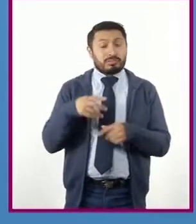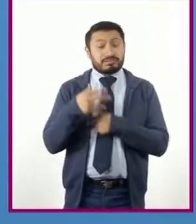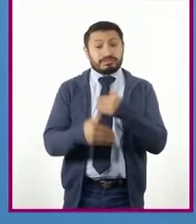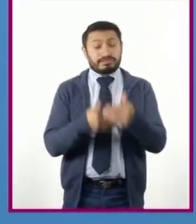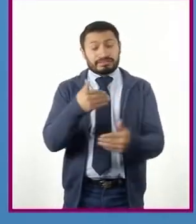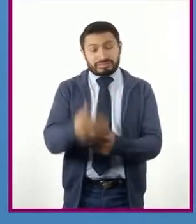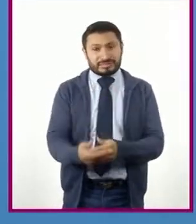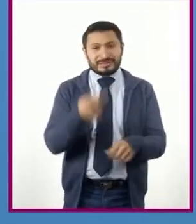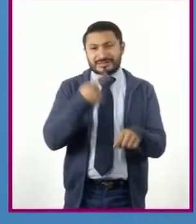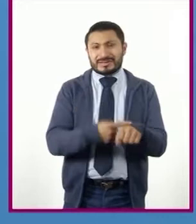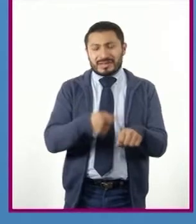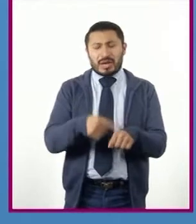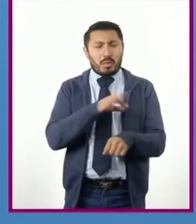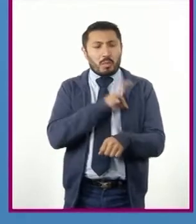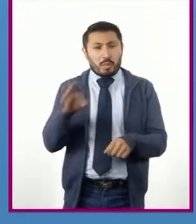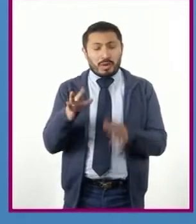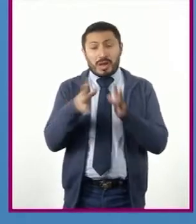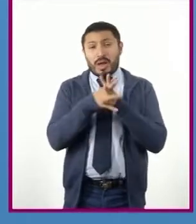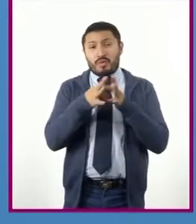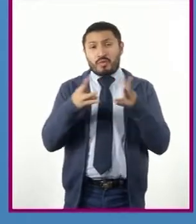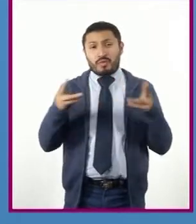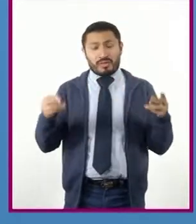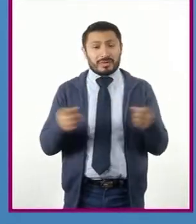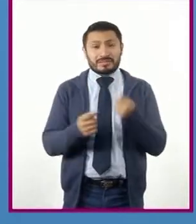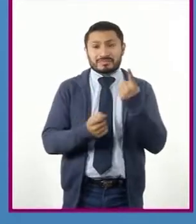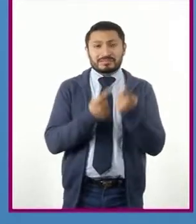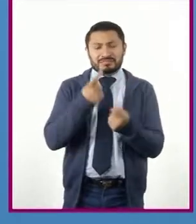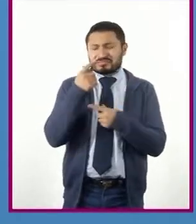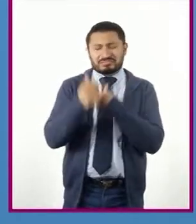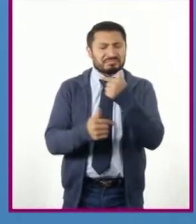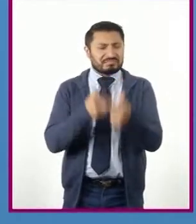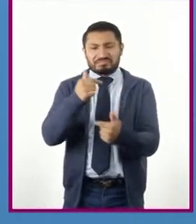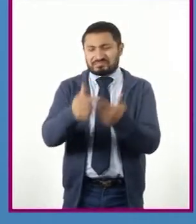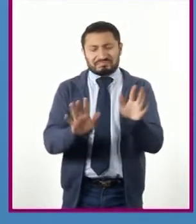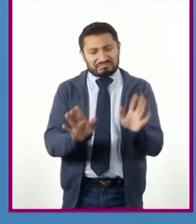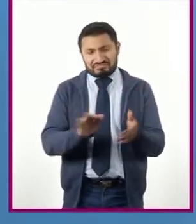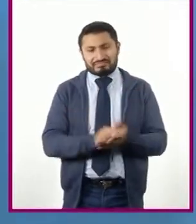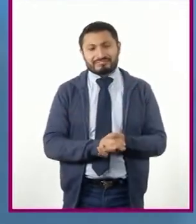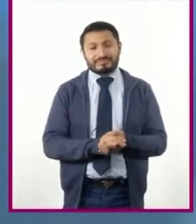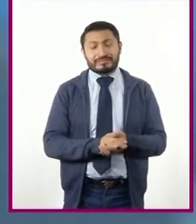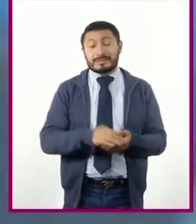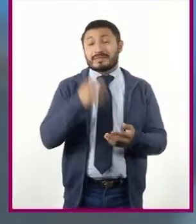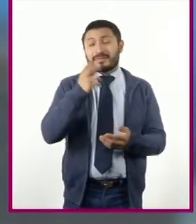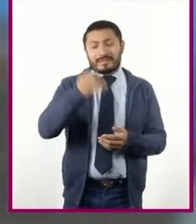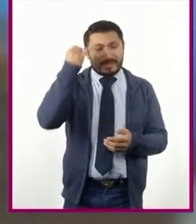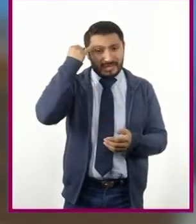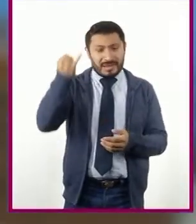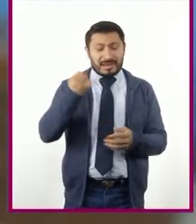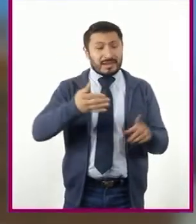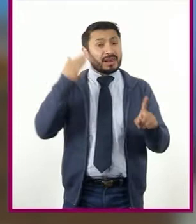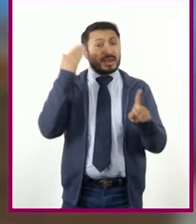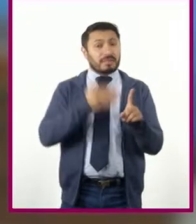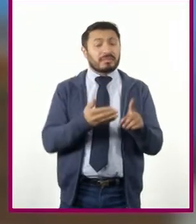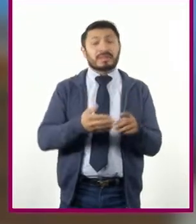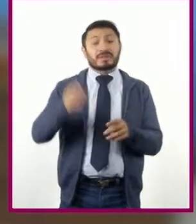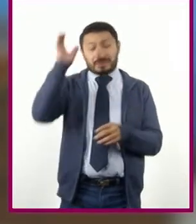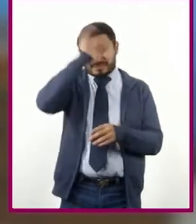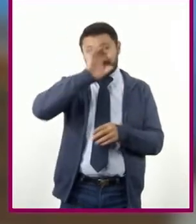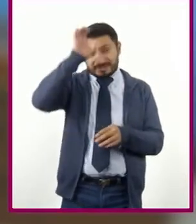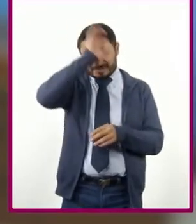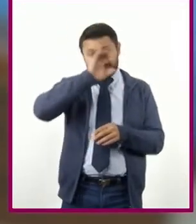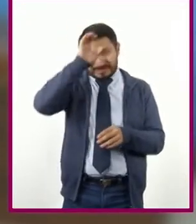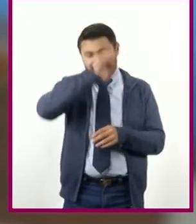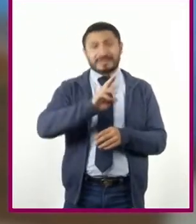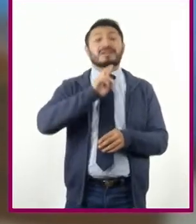podrían desaparecer de la población en unas cuantas generaciones. Esa fue la idea central de la ciencia